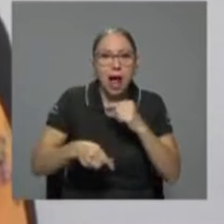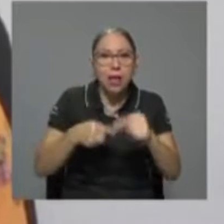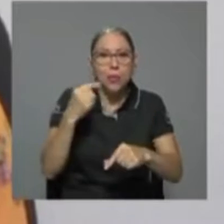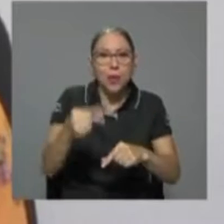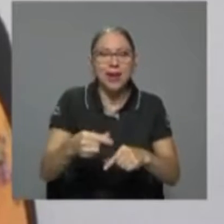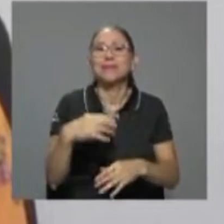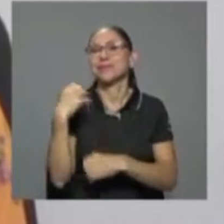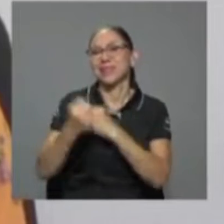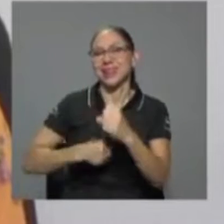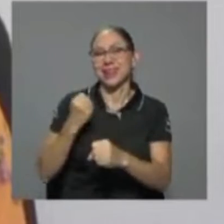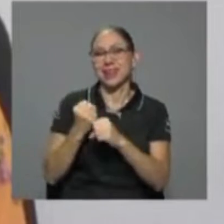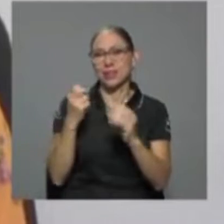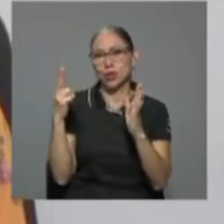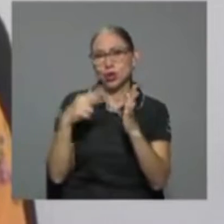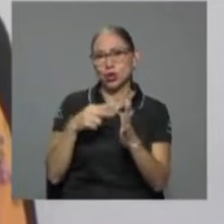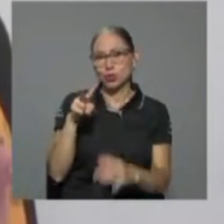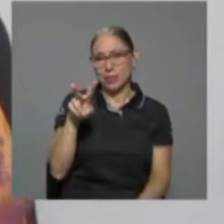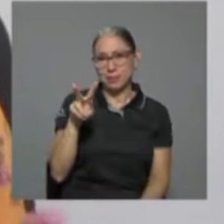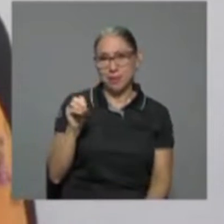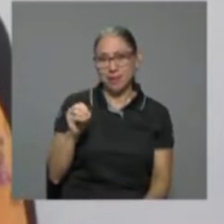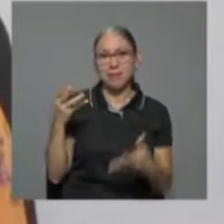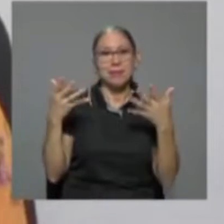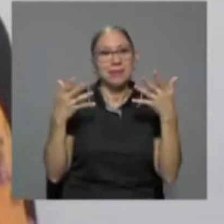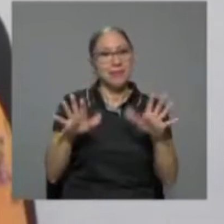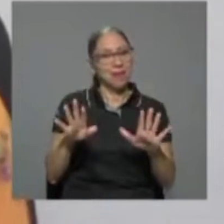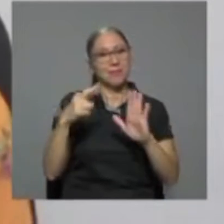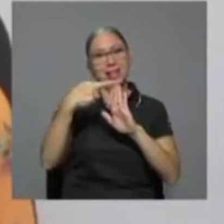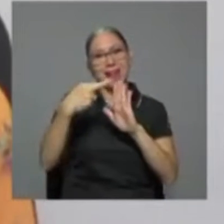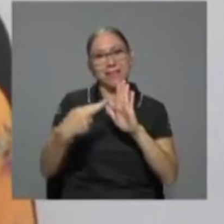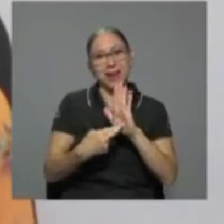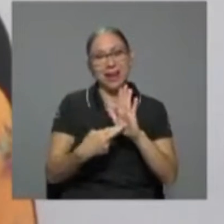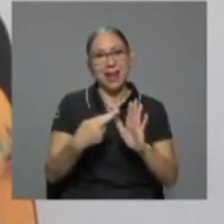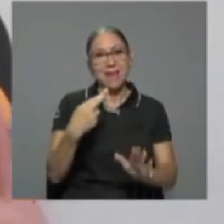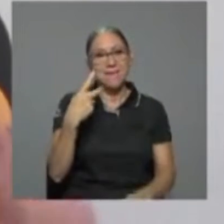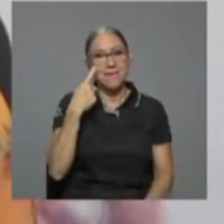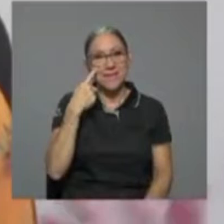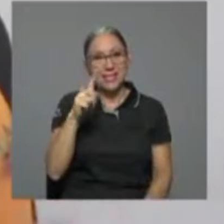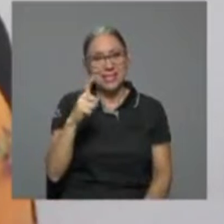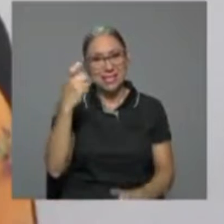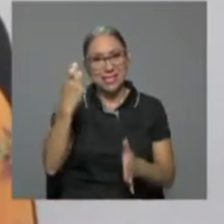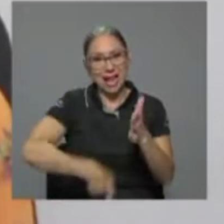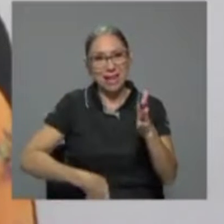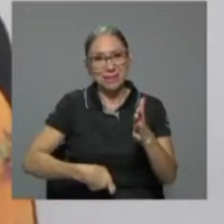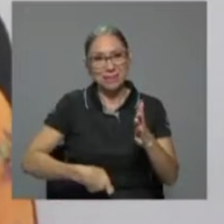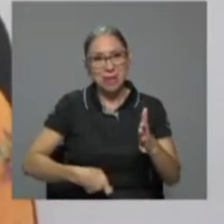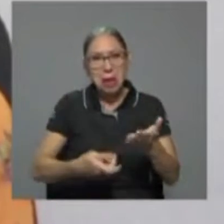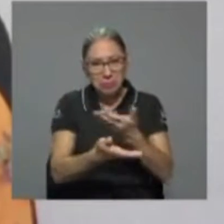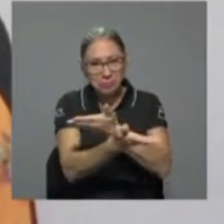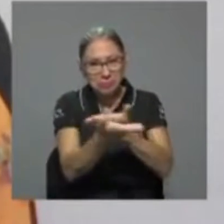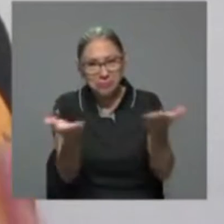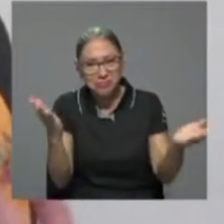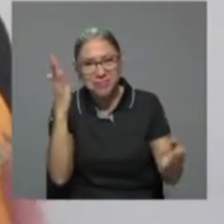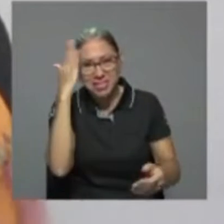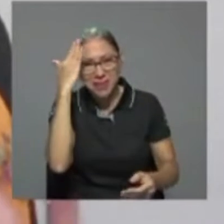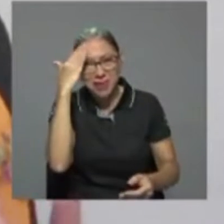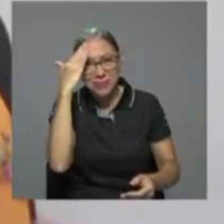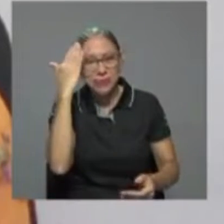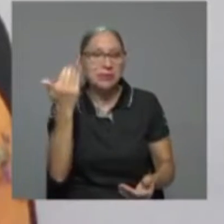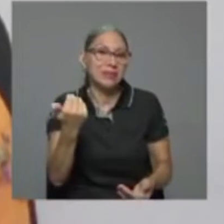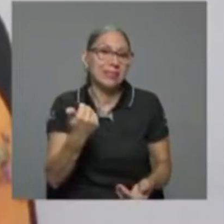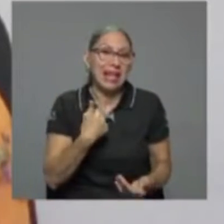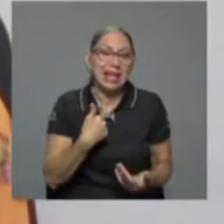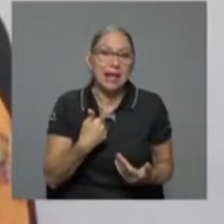2020, digamos, ya la regla fiscal. Pero tenemos, como todos sabemos, ese año,